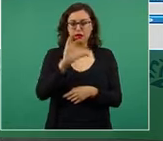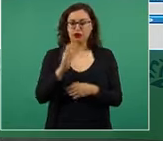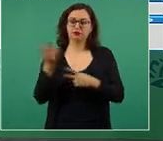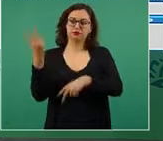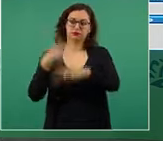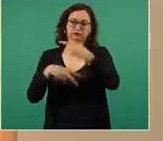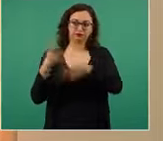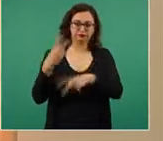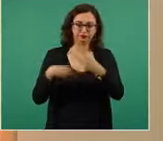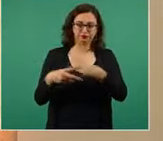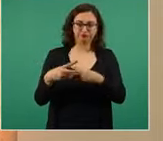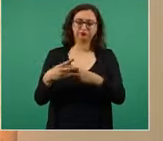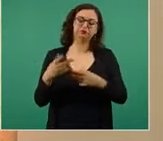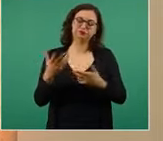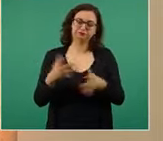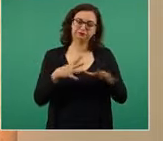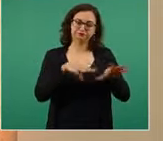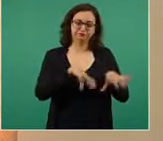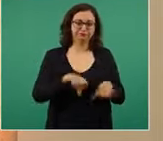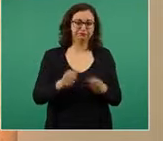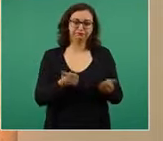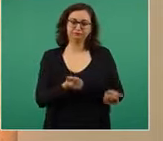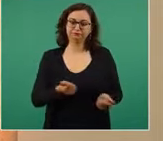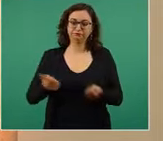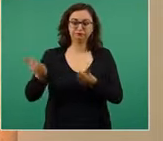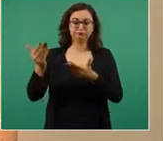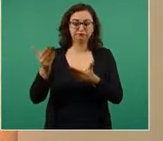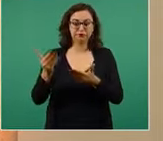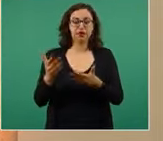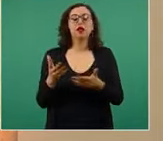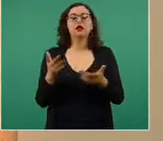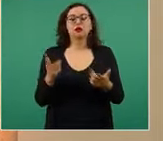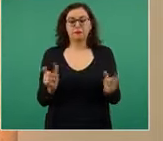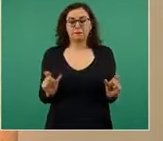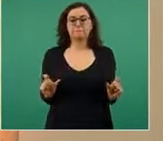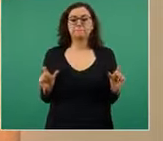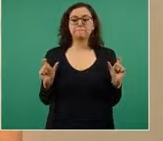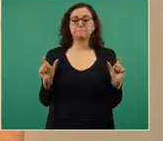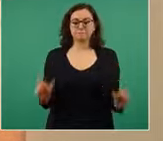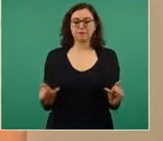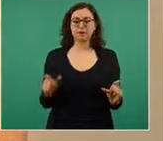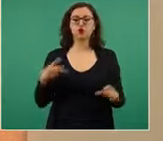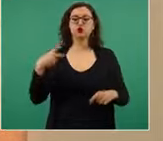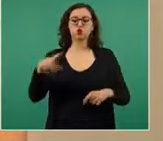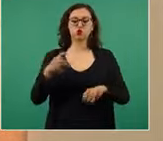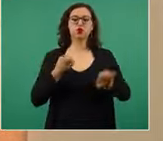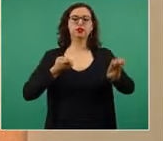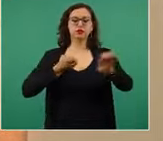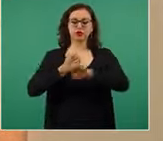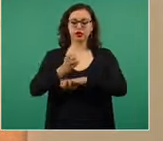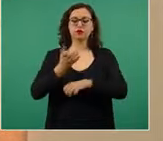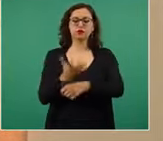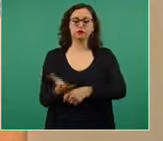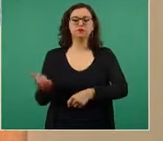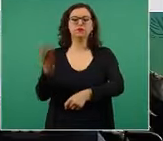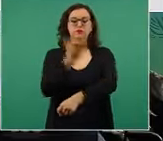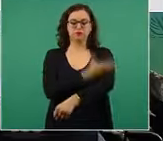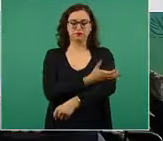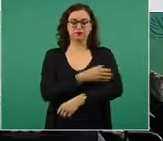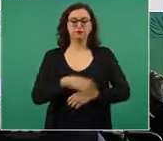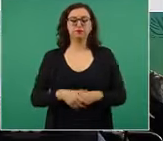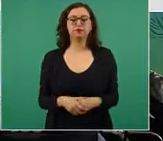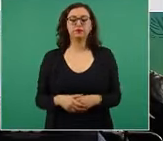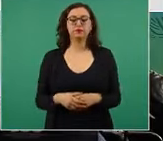Querétaro, y se les proporcionó la seguridad durante el traslado hasta llegar a su destino por parte de personal